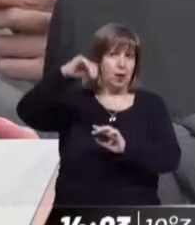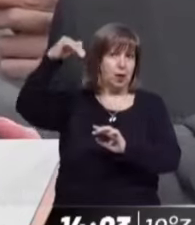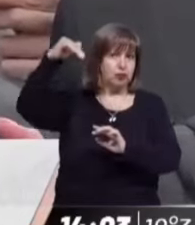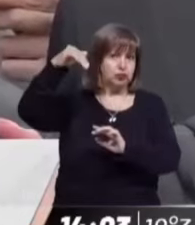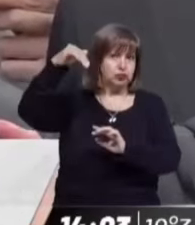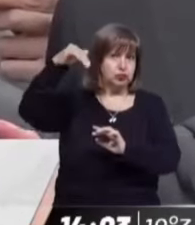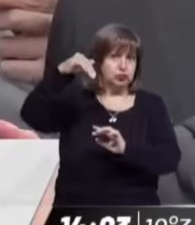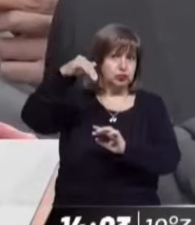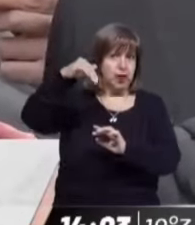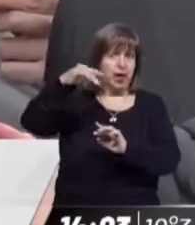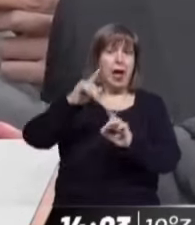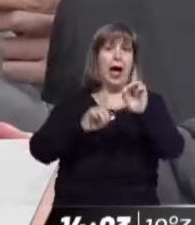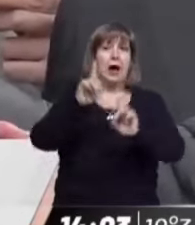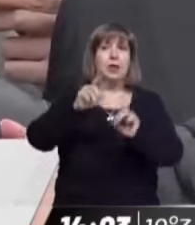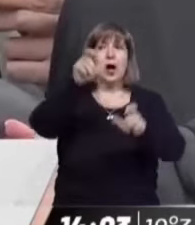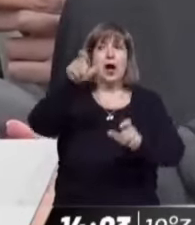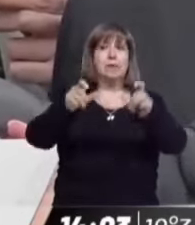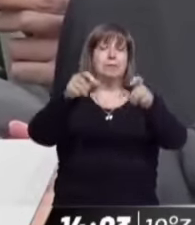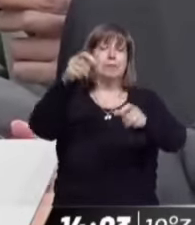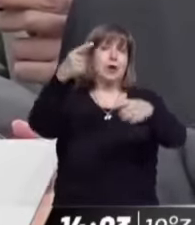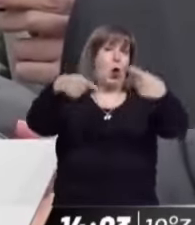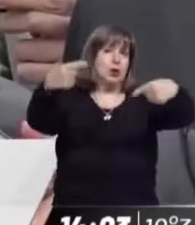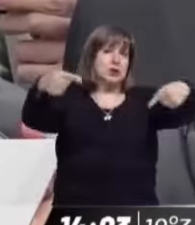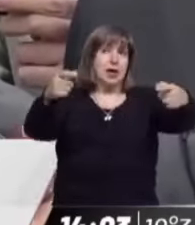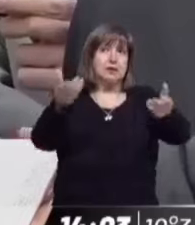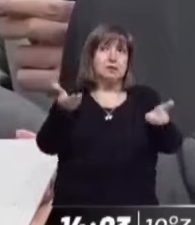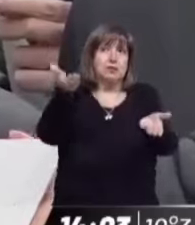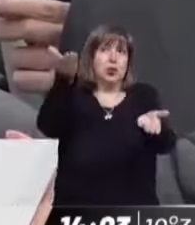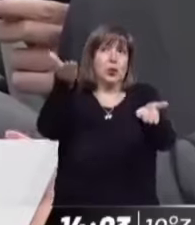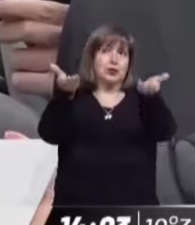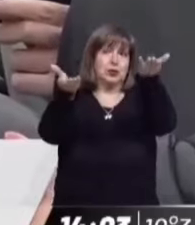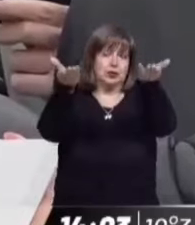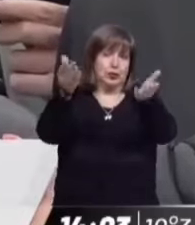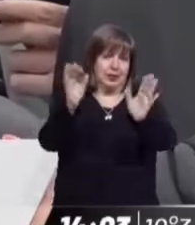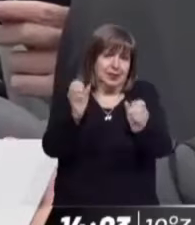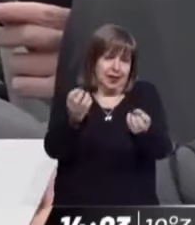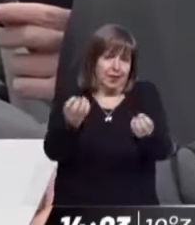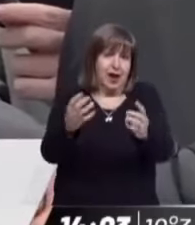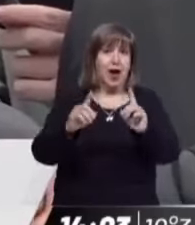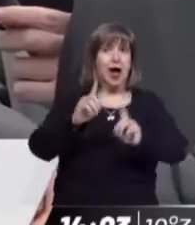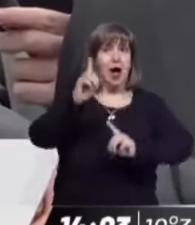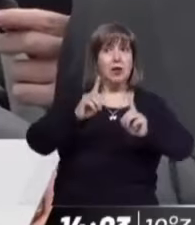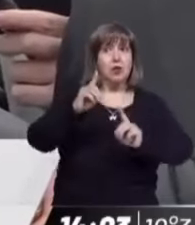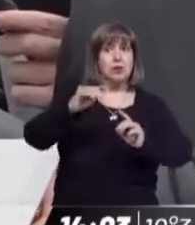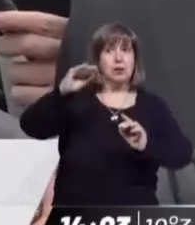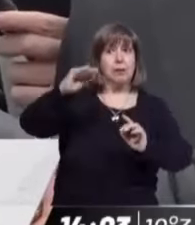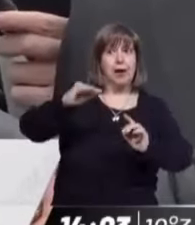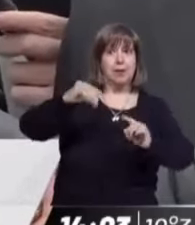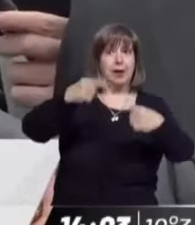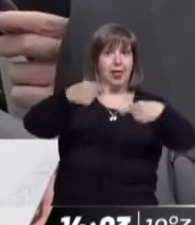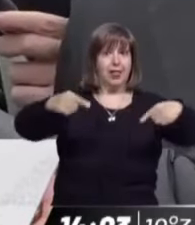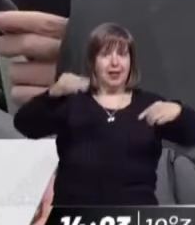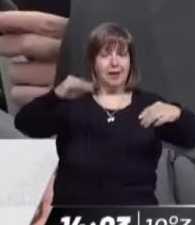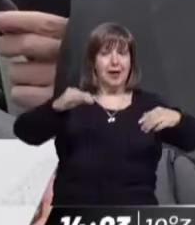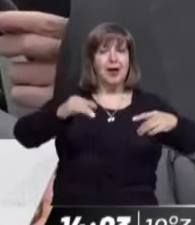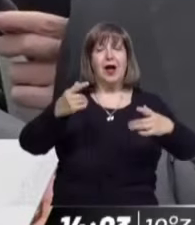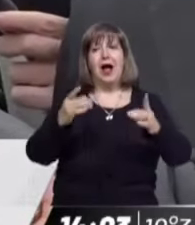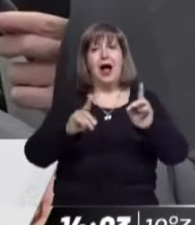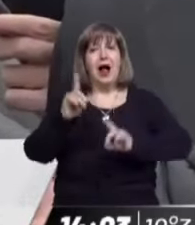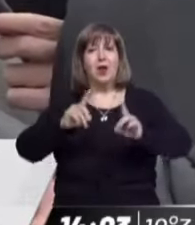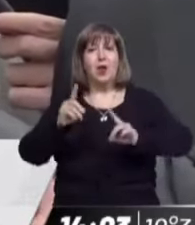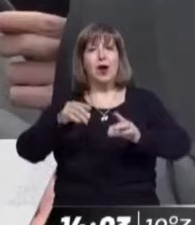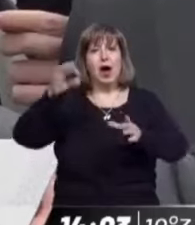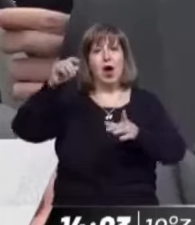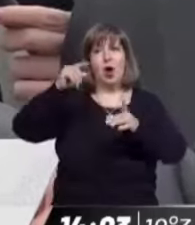Igual hay cosas que siguen subiendo a precios más altos que el promedio y hay cosas que están bajando sensiblemente, entre otras cosas algunos implementos de